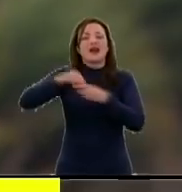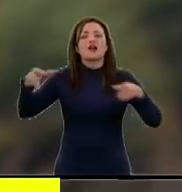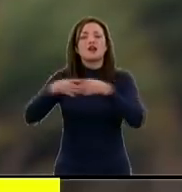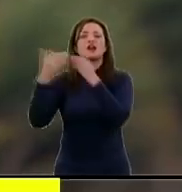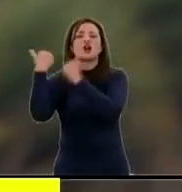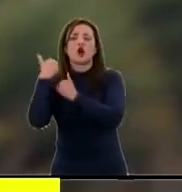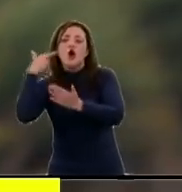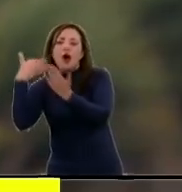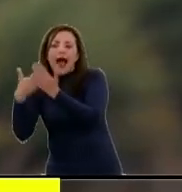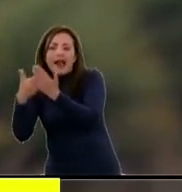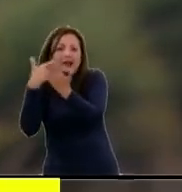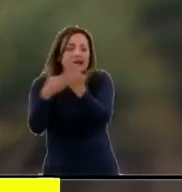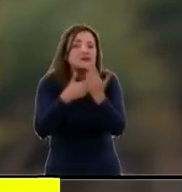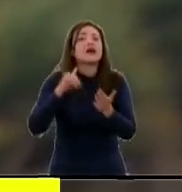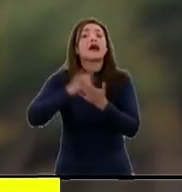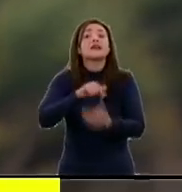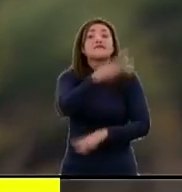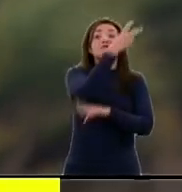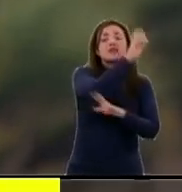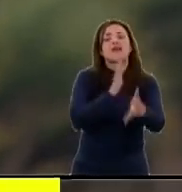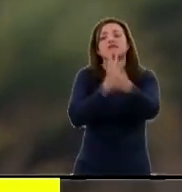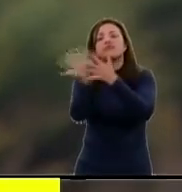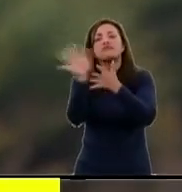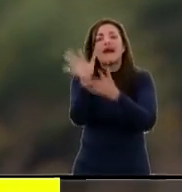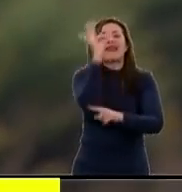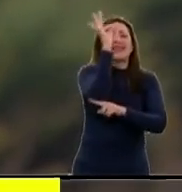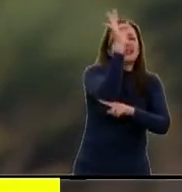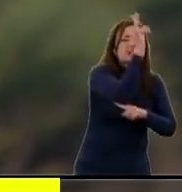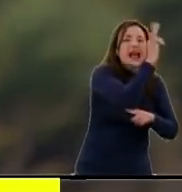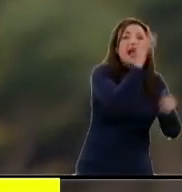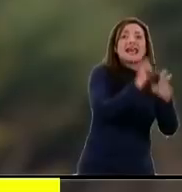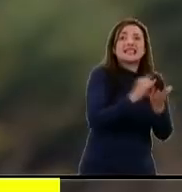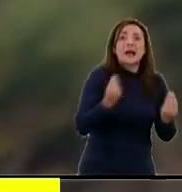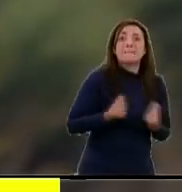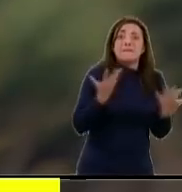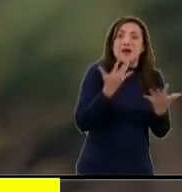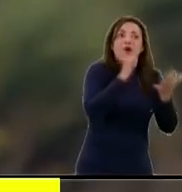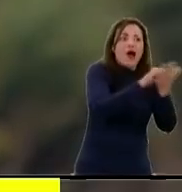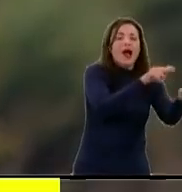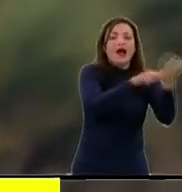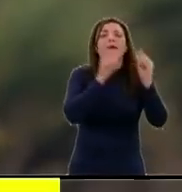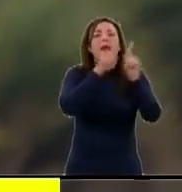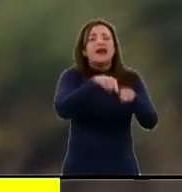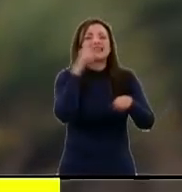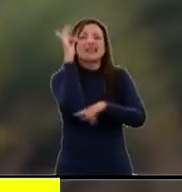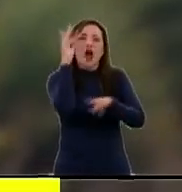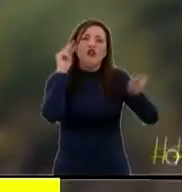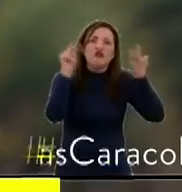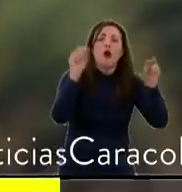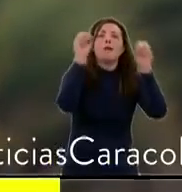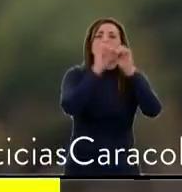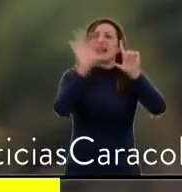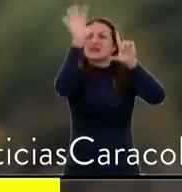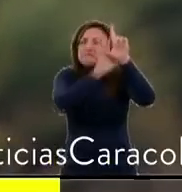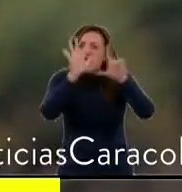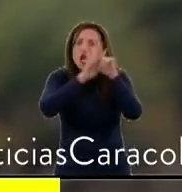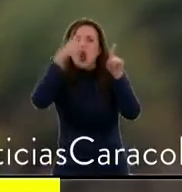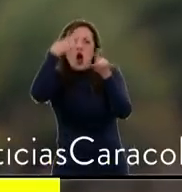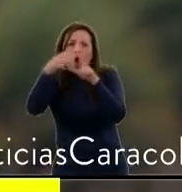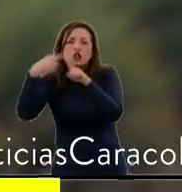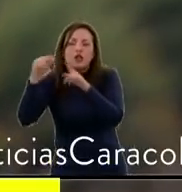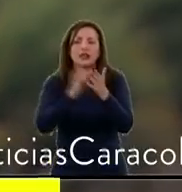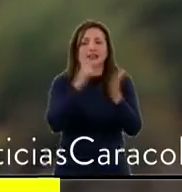la Fiscalía expondrá los testimonios de los sobrevivientes, de testigos y también algunos videos y nuevas imágenes que darían